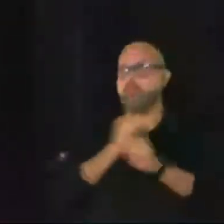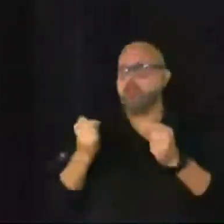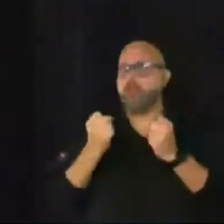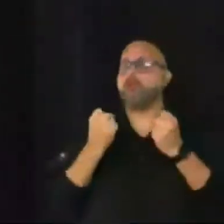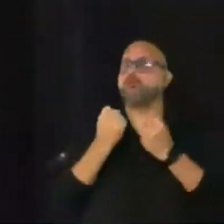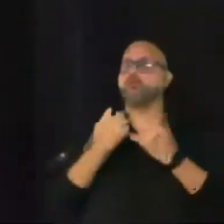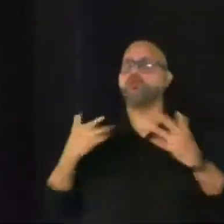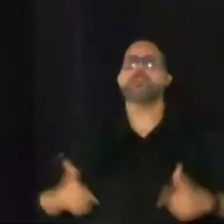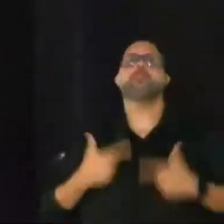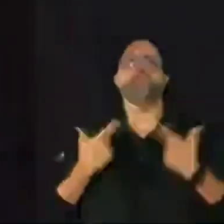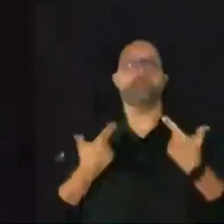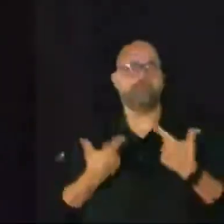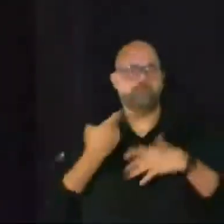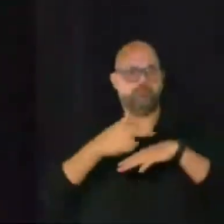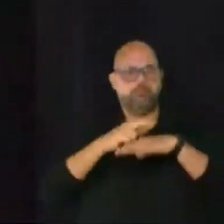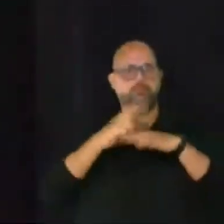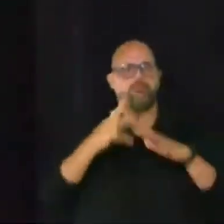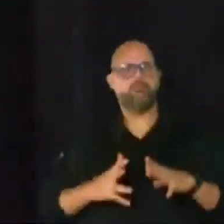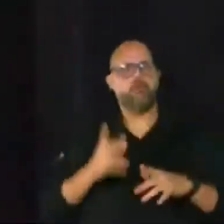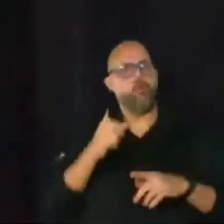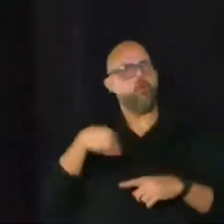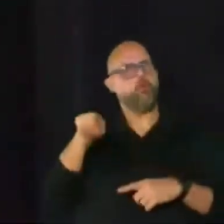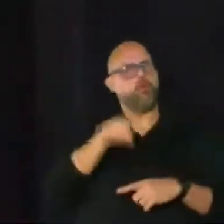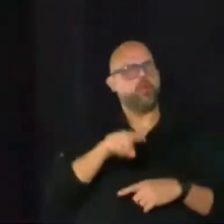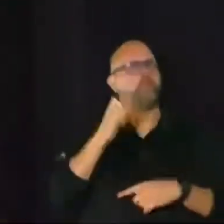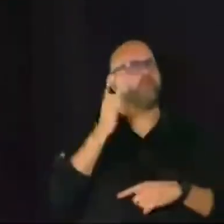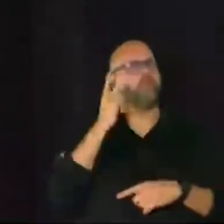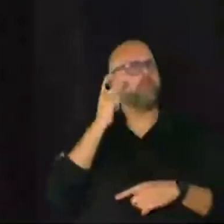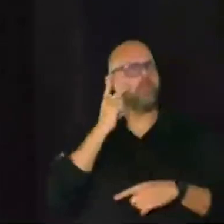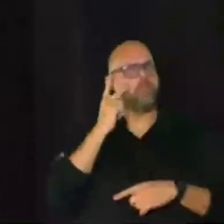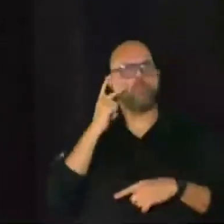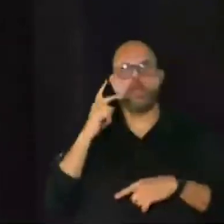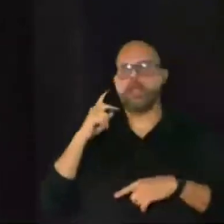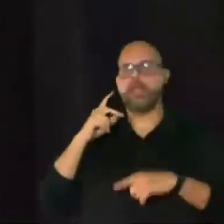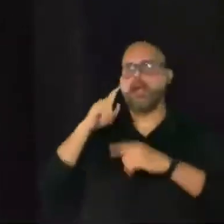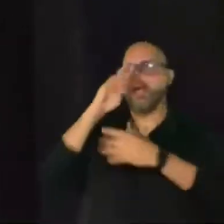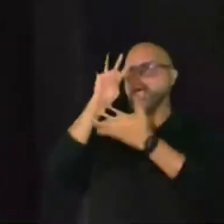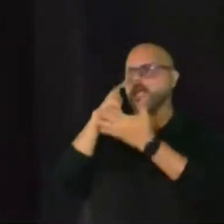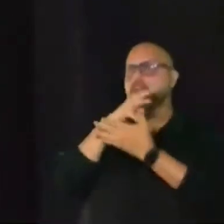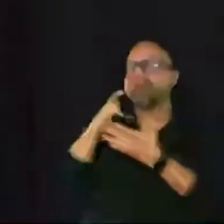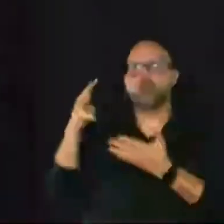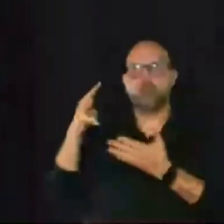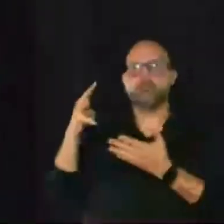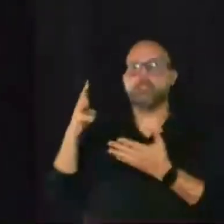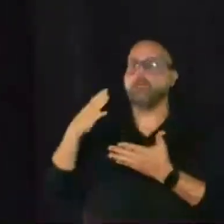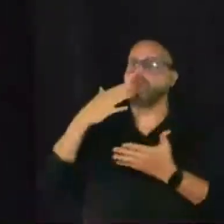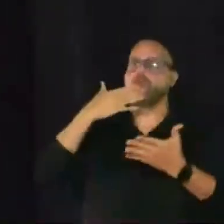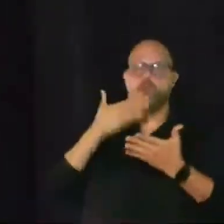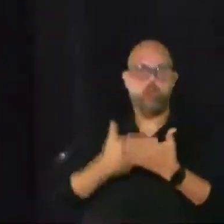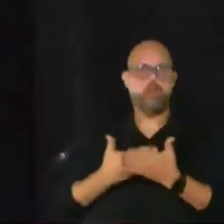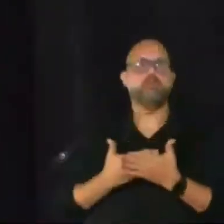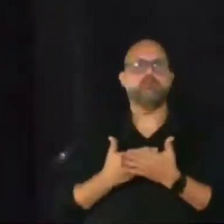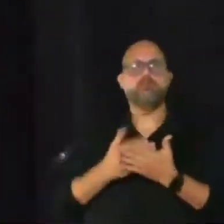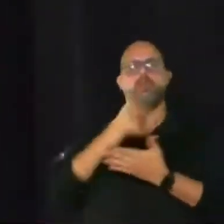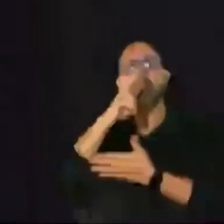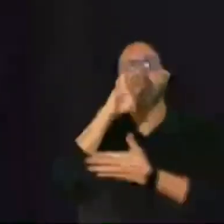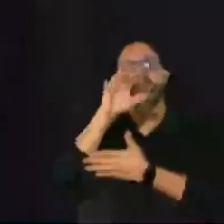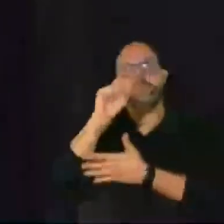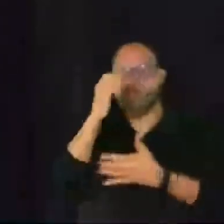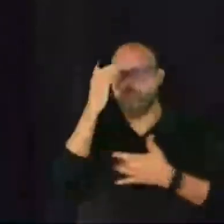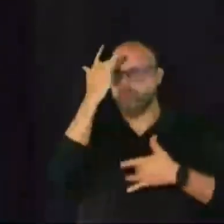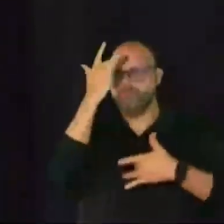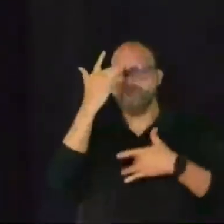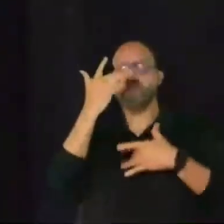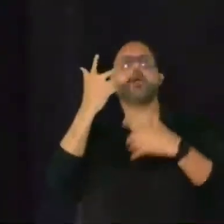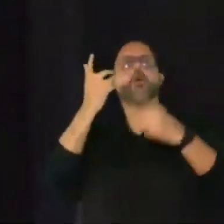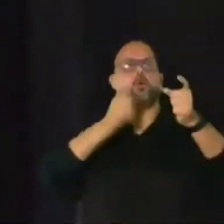estas gráficas que le presentaron los médicos, donde fue efectivo, donde controlamos el virus, donde protegimos a